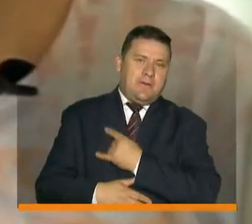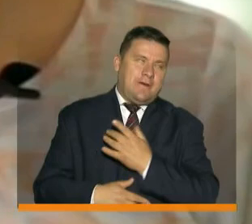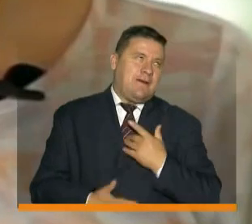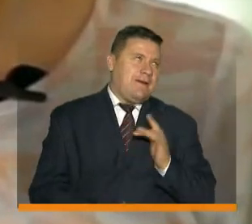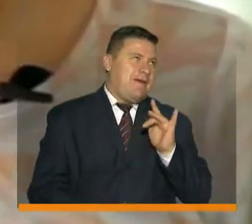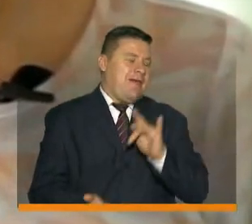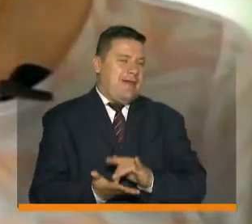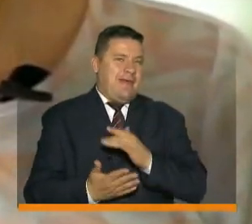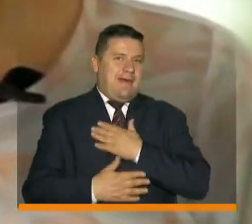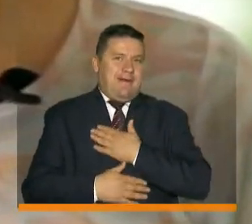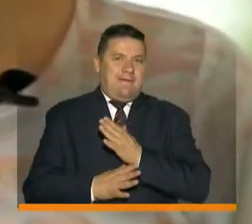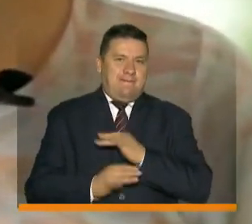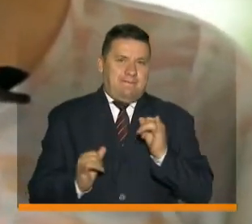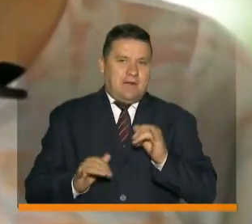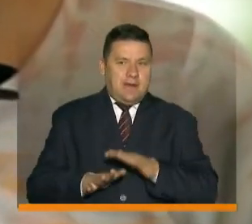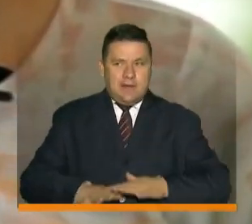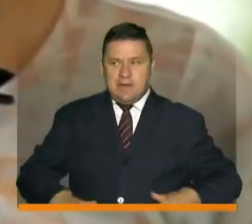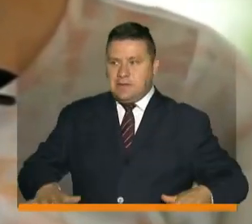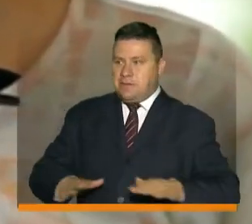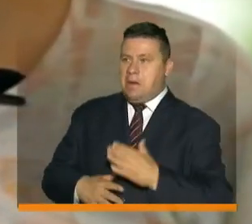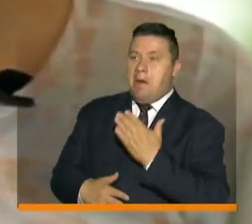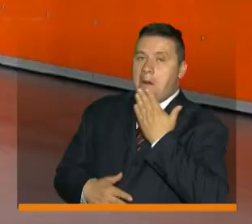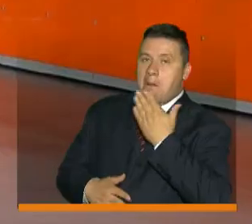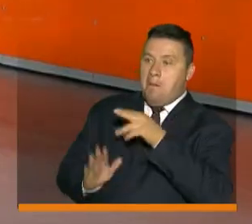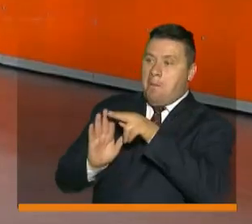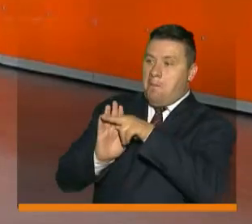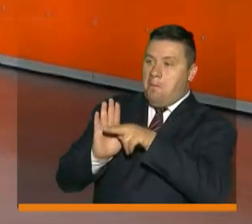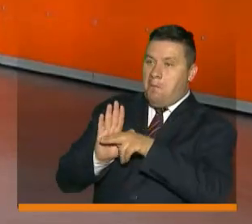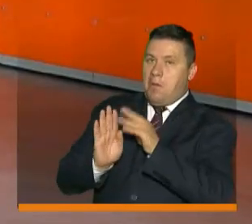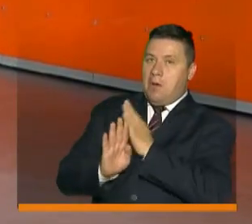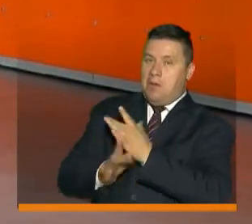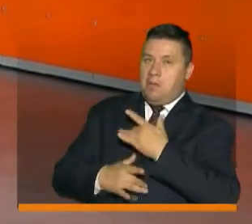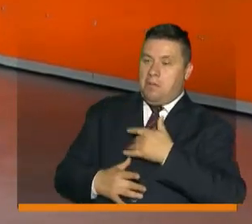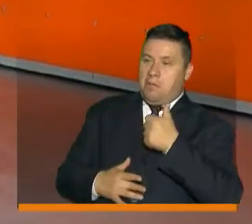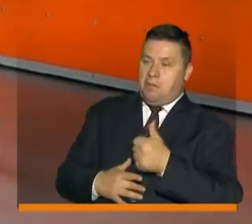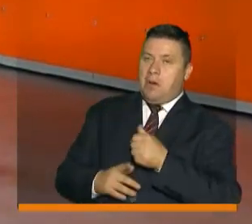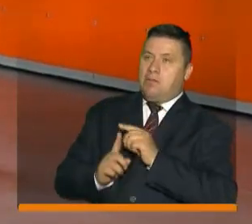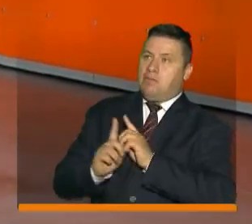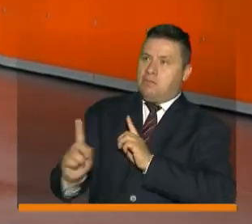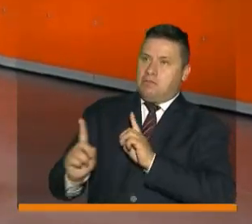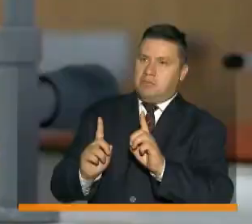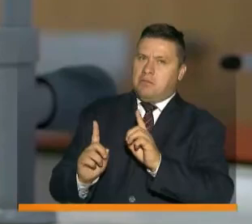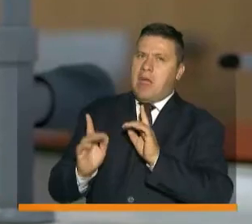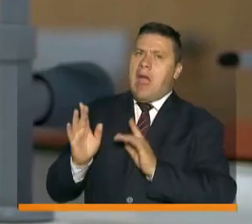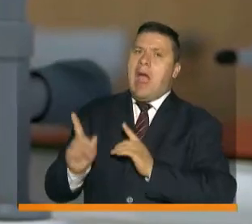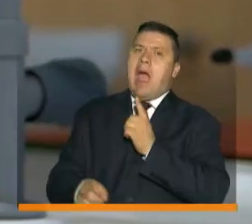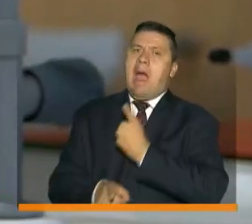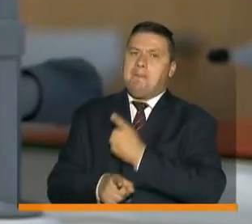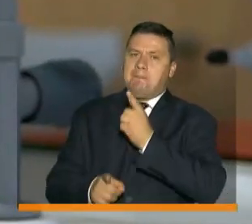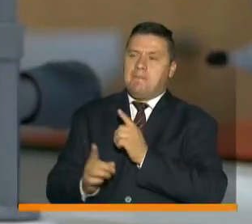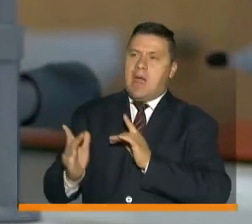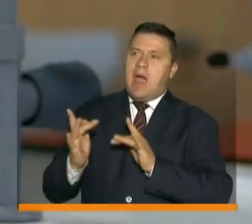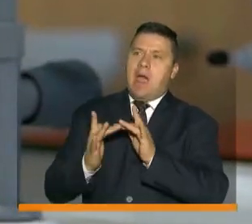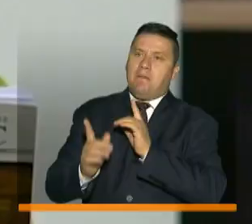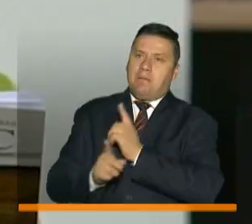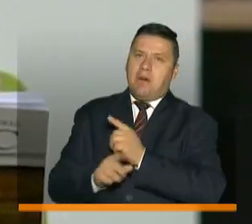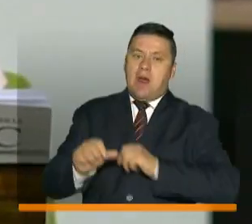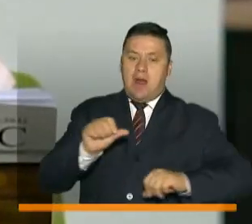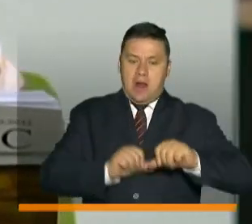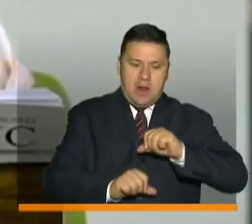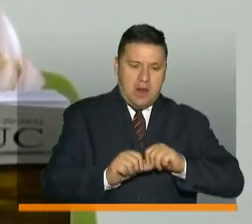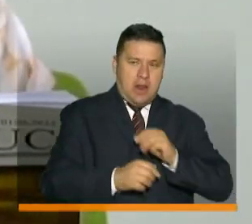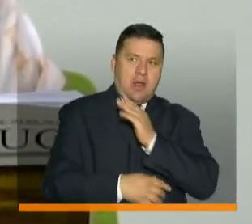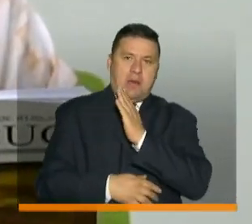y poder contar con sus espacios, con los protocolos. Mantenemos un distanciamiento adecuado, aprovechando